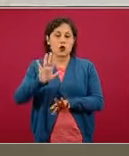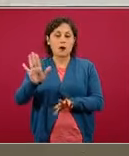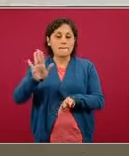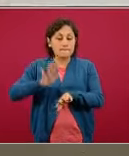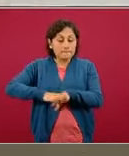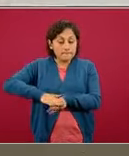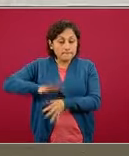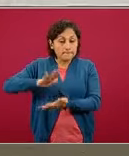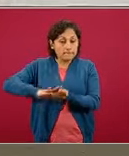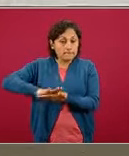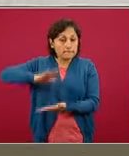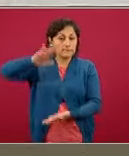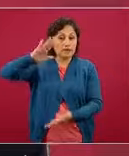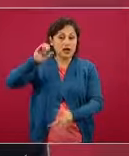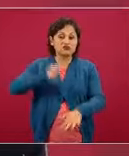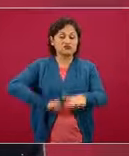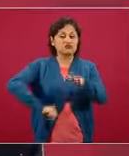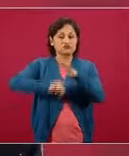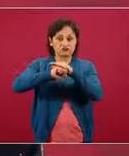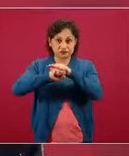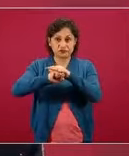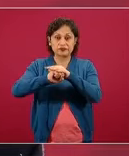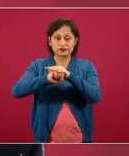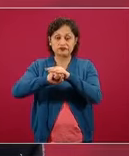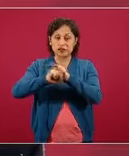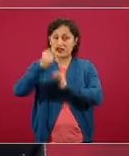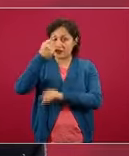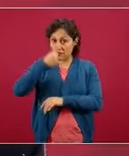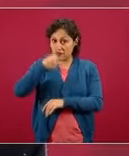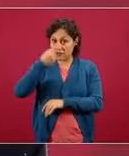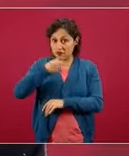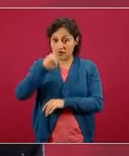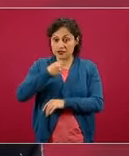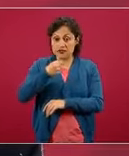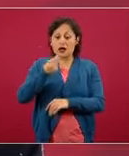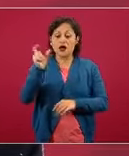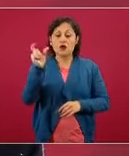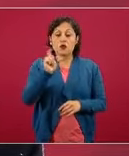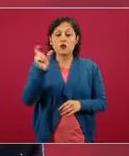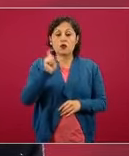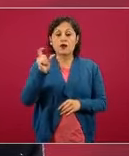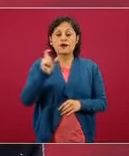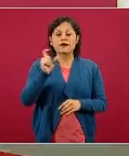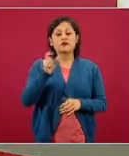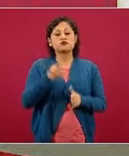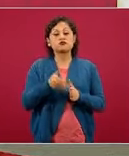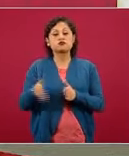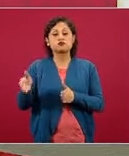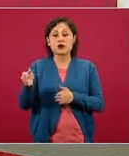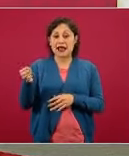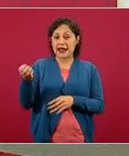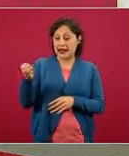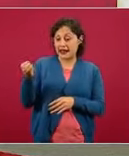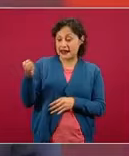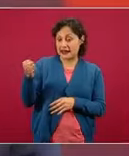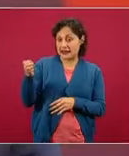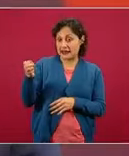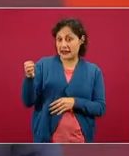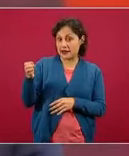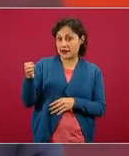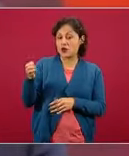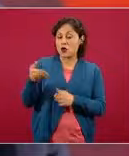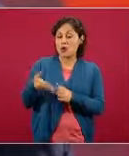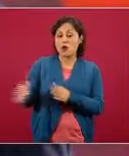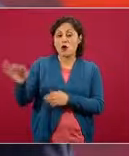hemos tenido los picos o los acmes de influenza? Normalmente la última quincena de enero y todo el